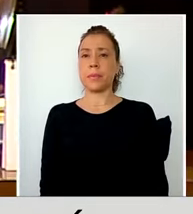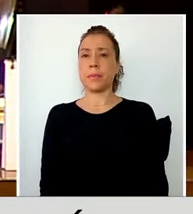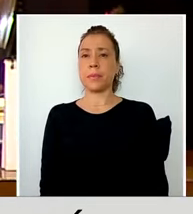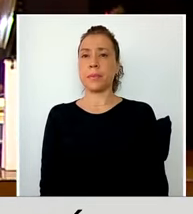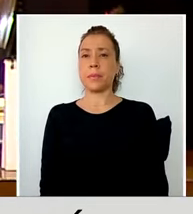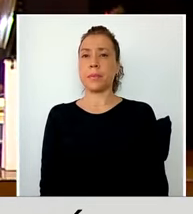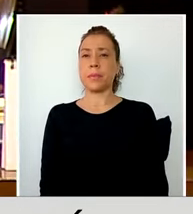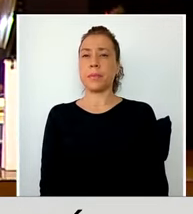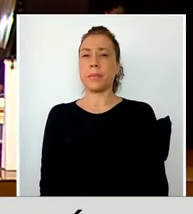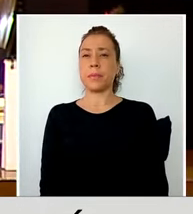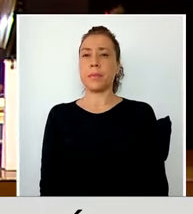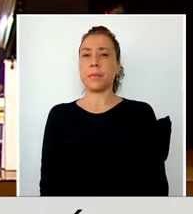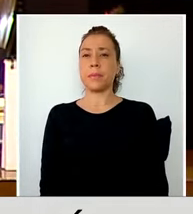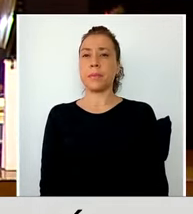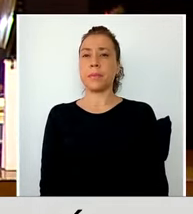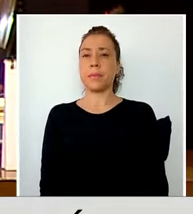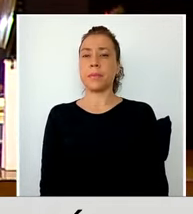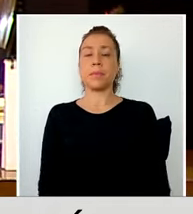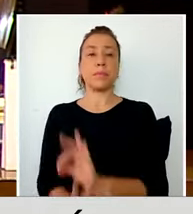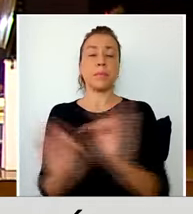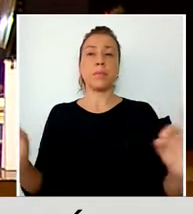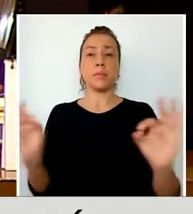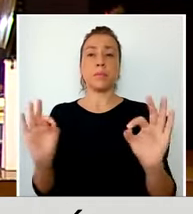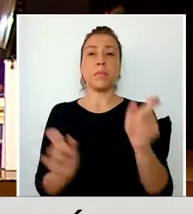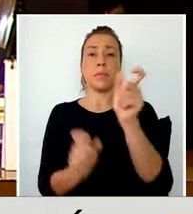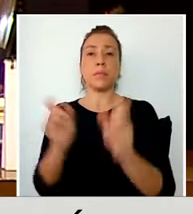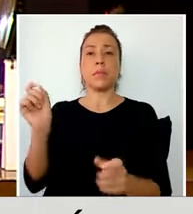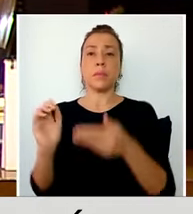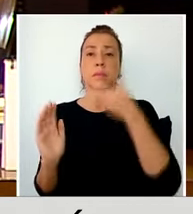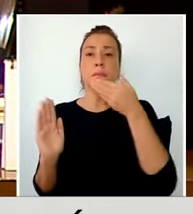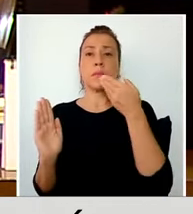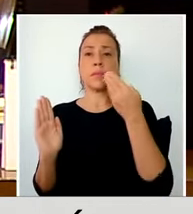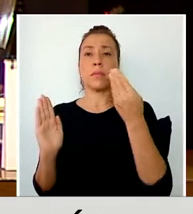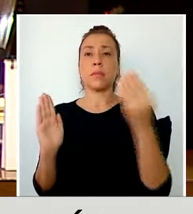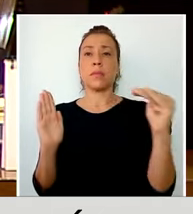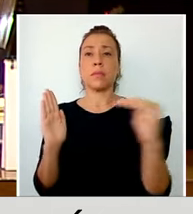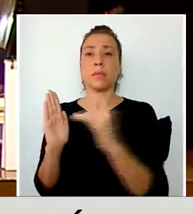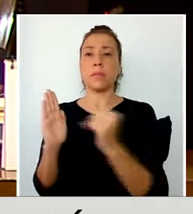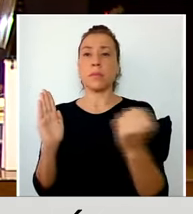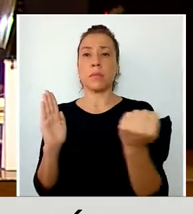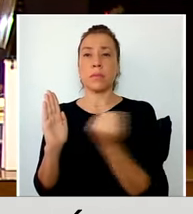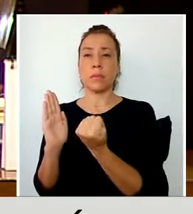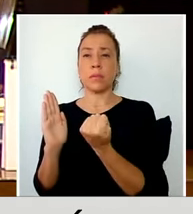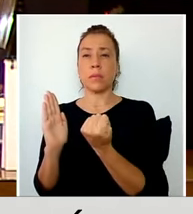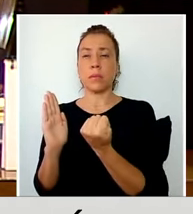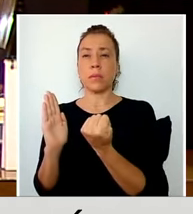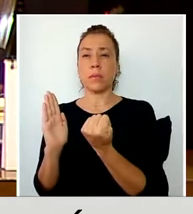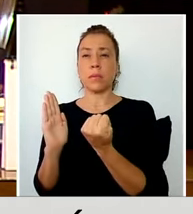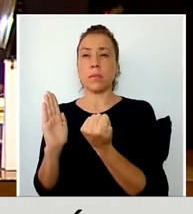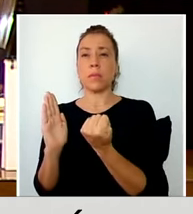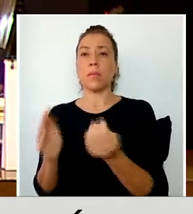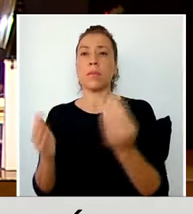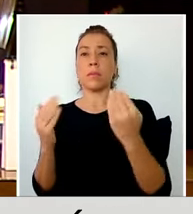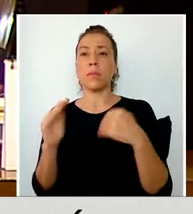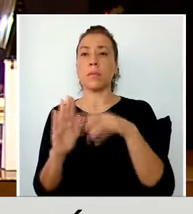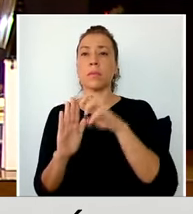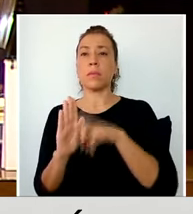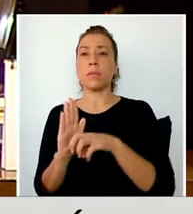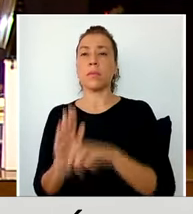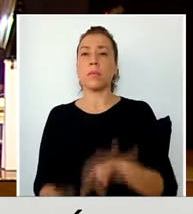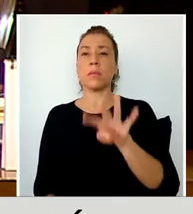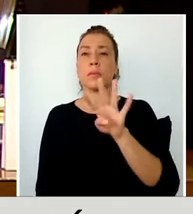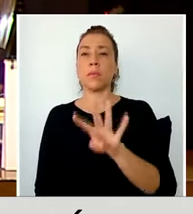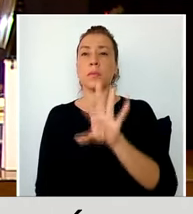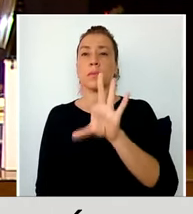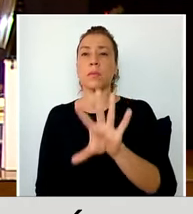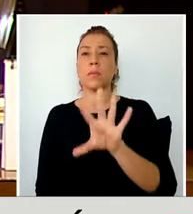no hay inscritos para hablar ni a favor ni en contra a continuación corresponde tratar la resolución número cuatro cincuenta y cuatro